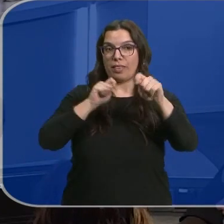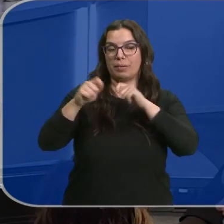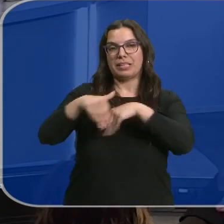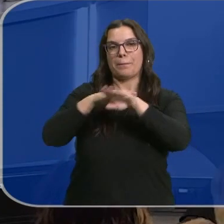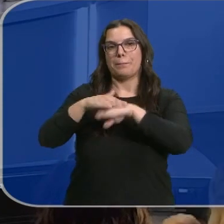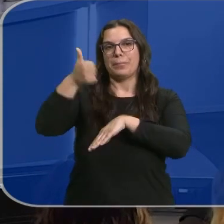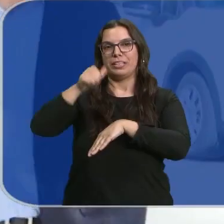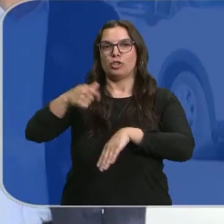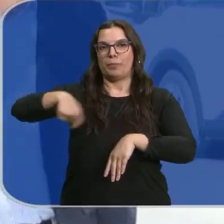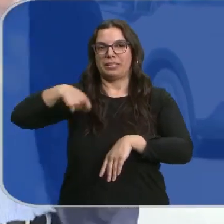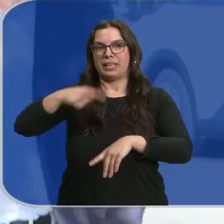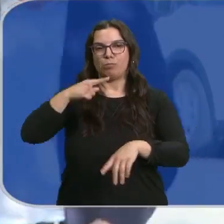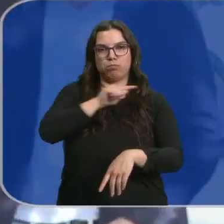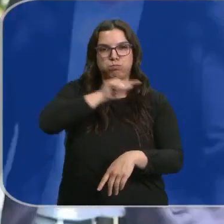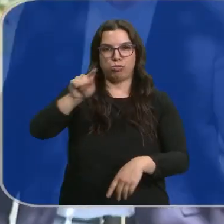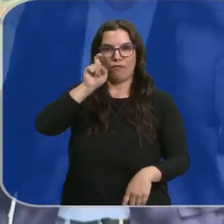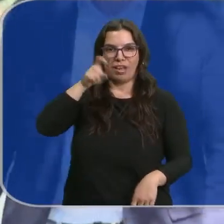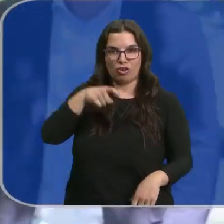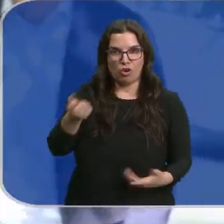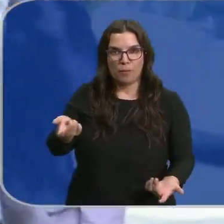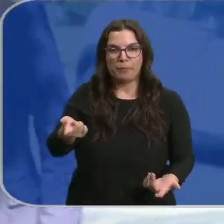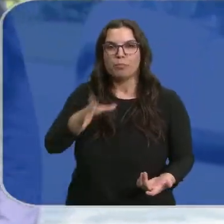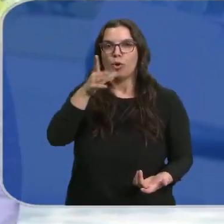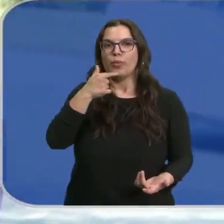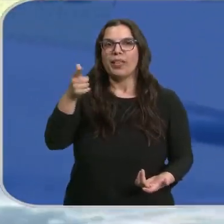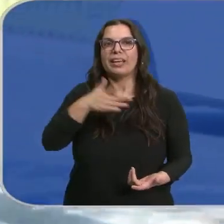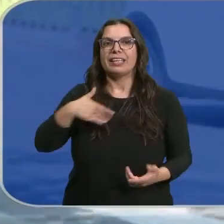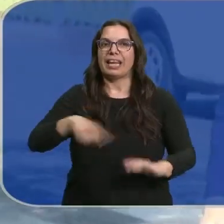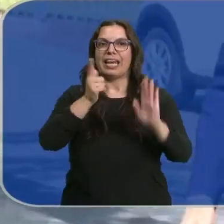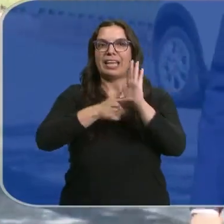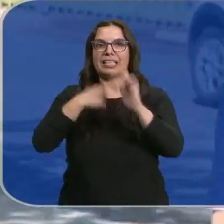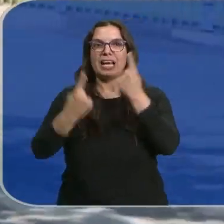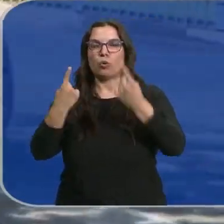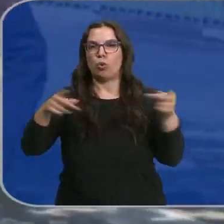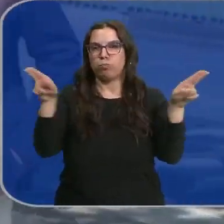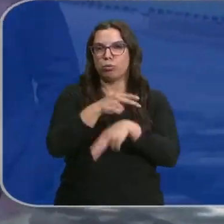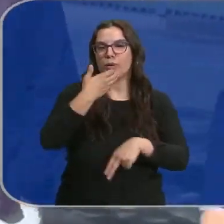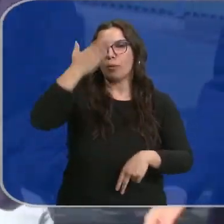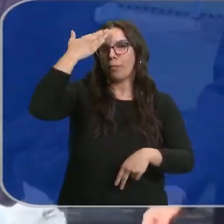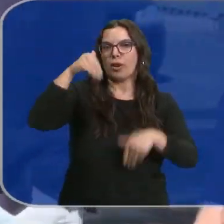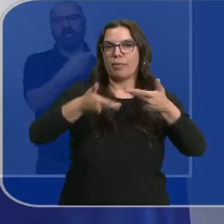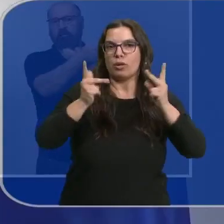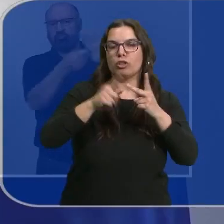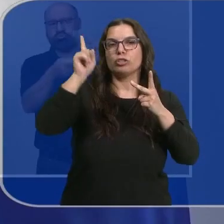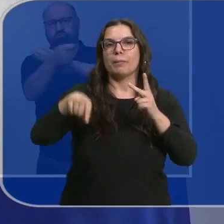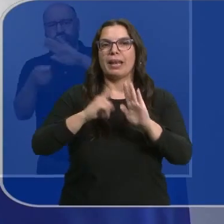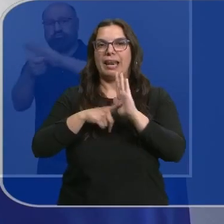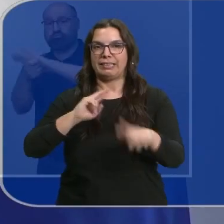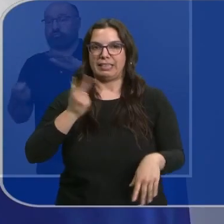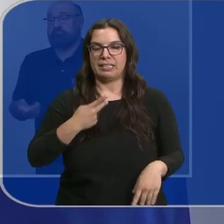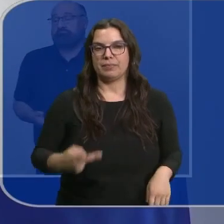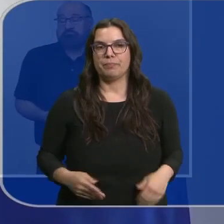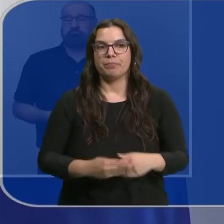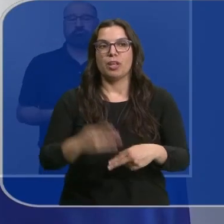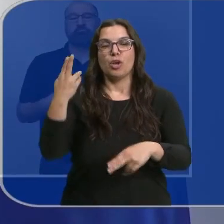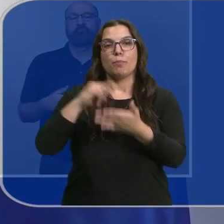el ministro de Presidencia ha cargado contra Núñez Feijóo por querer derogar leyes como la de memoria democrática o la trans. El proyecto político